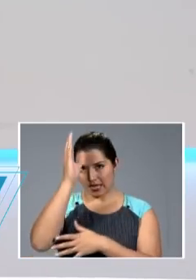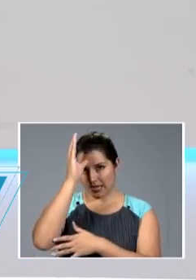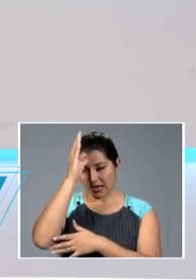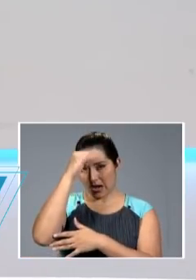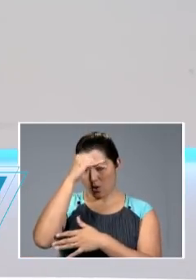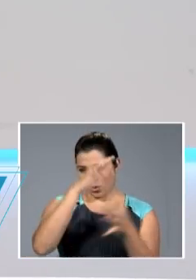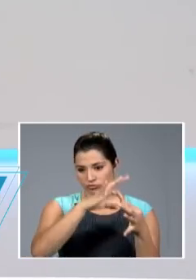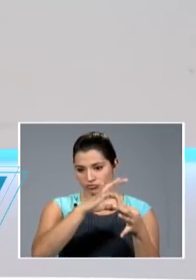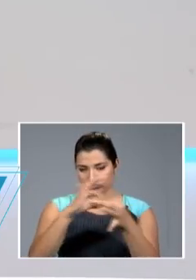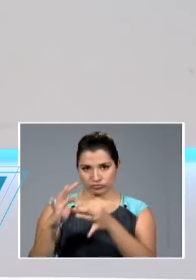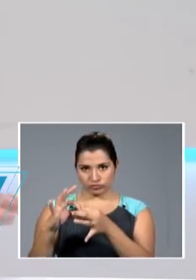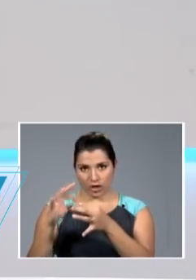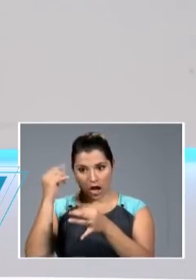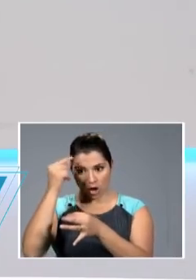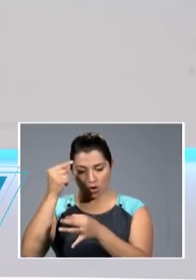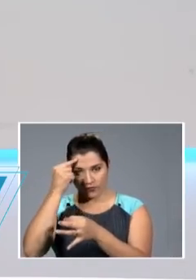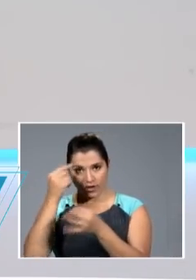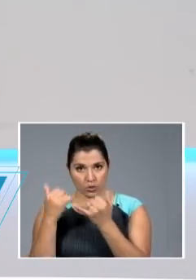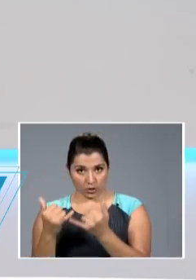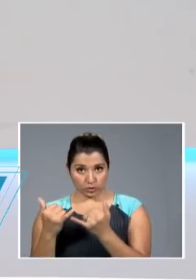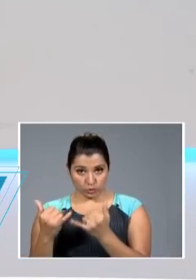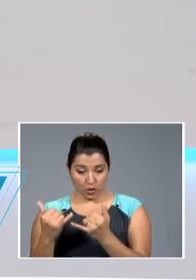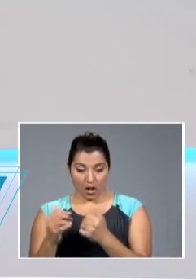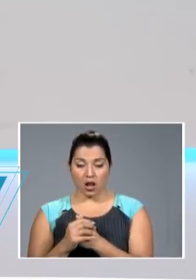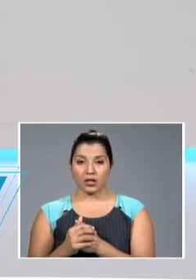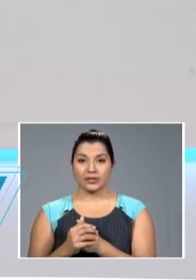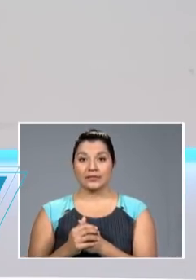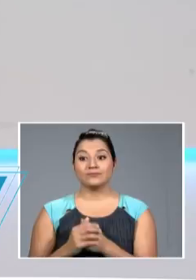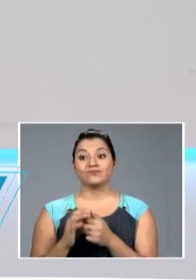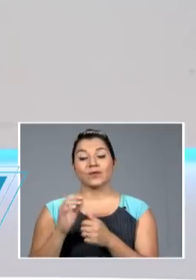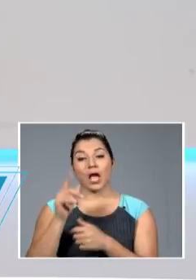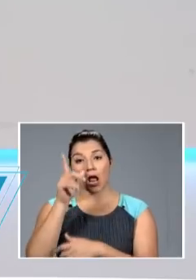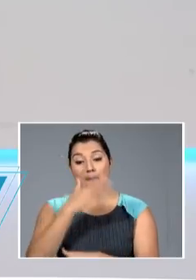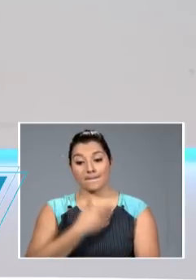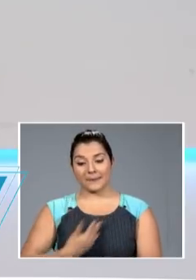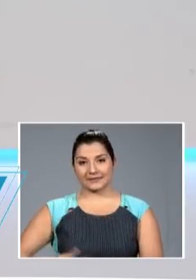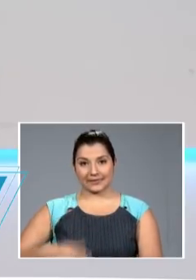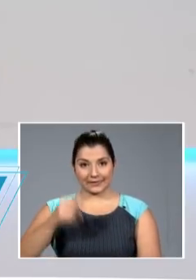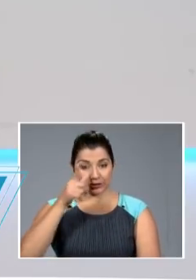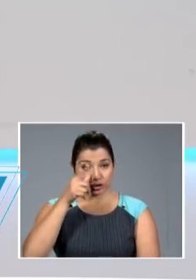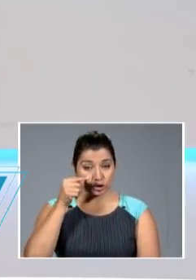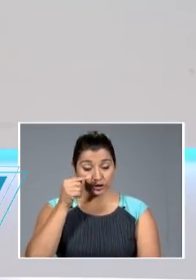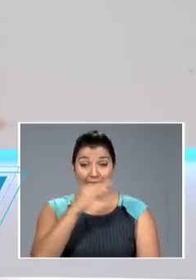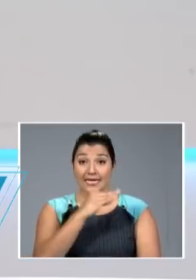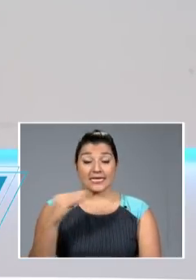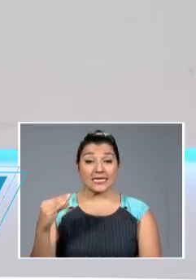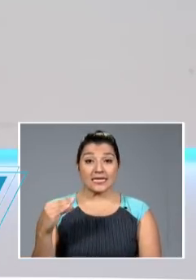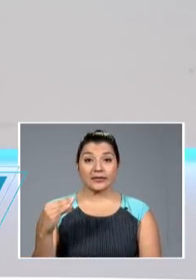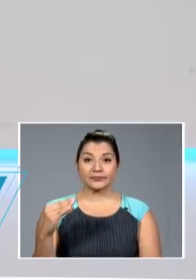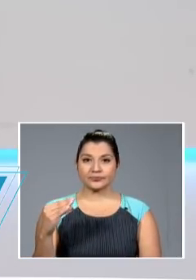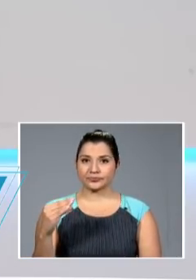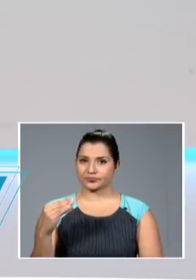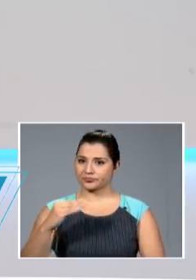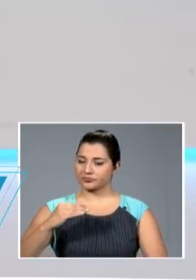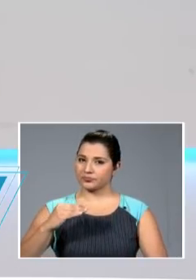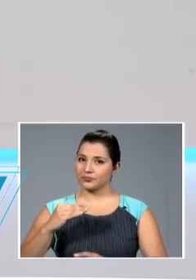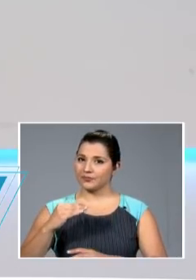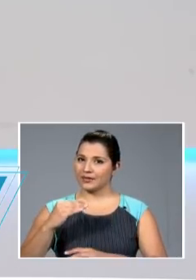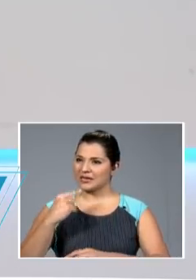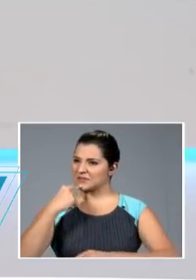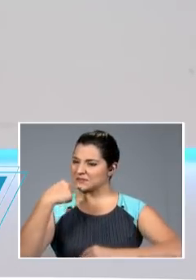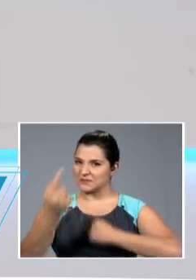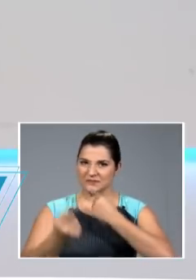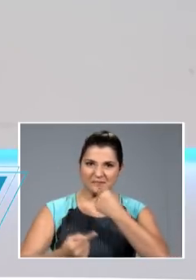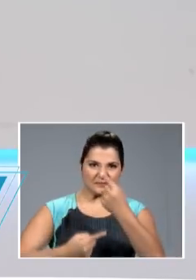Alvarado al gobierno actual, al gobierno de Luis Guillermo Solís, y le cobraba todos